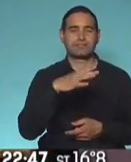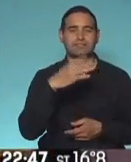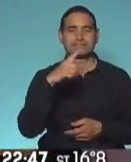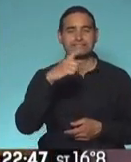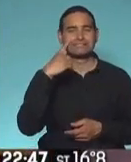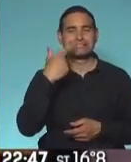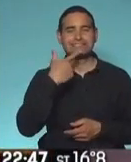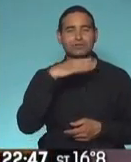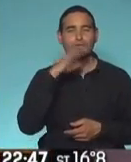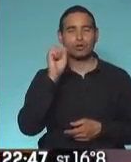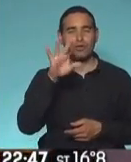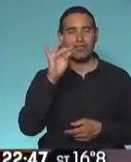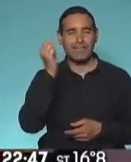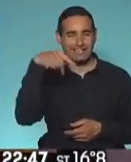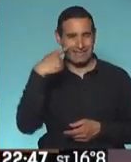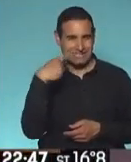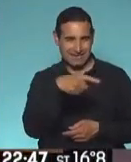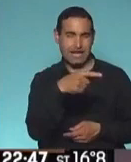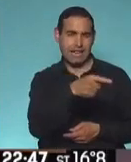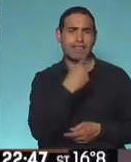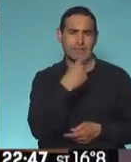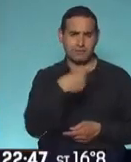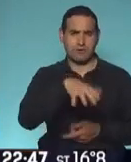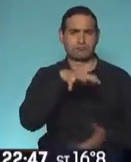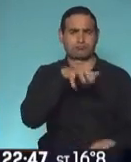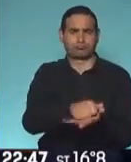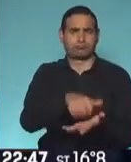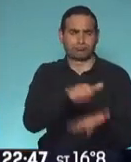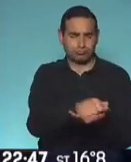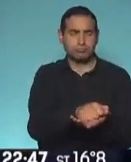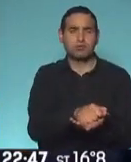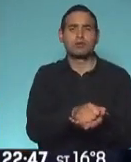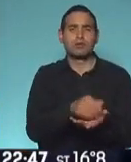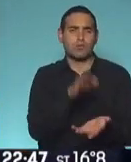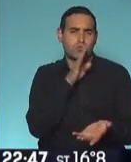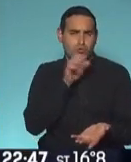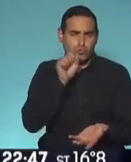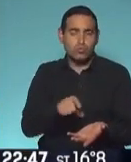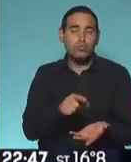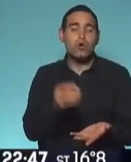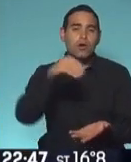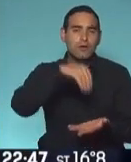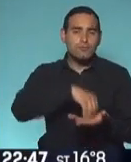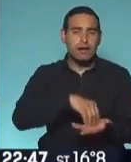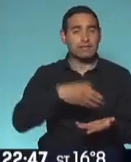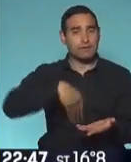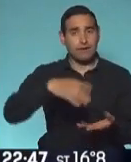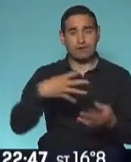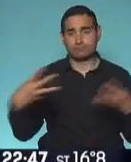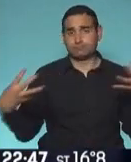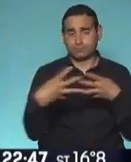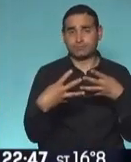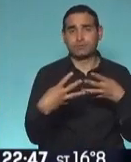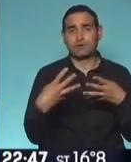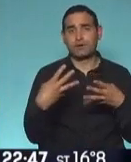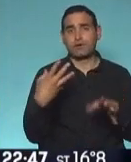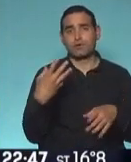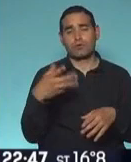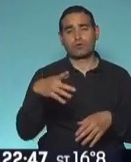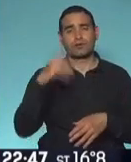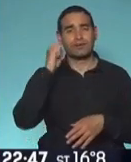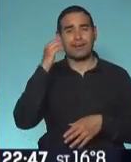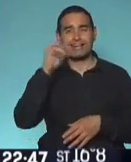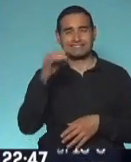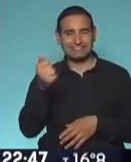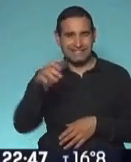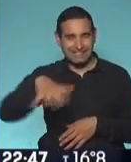Cisjordania, también habló de la posibilidad de que se vuelva a un enfrentamiento bélico con Franja de Gaza.